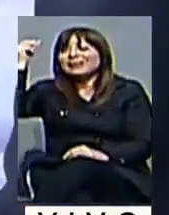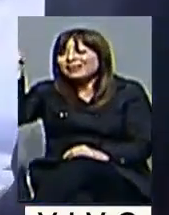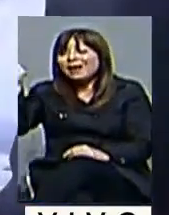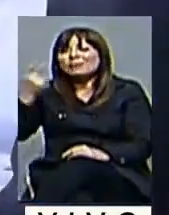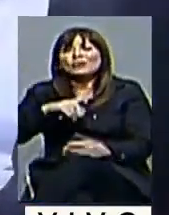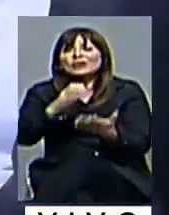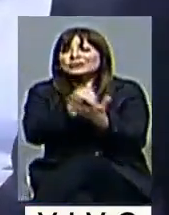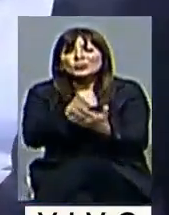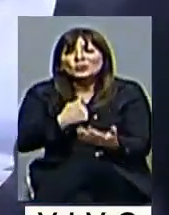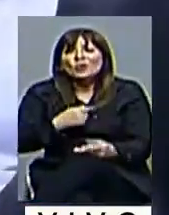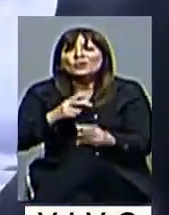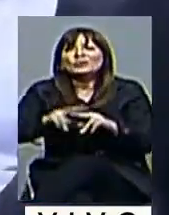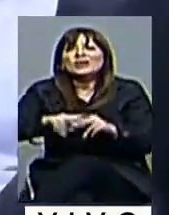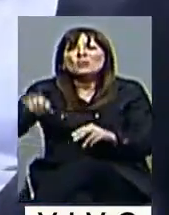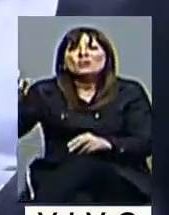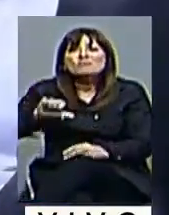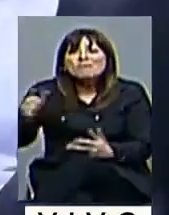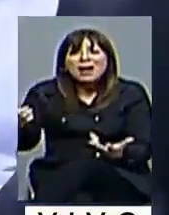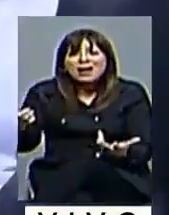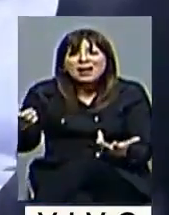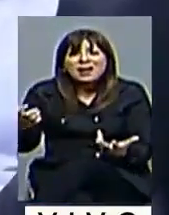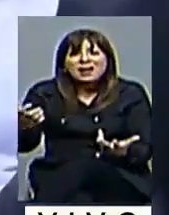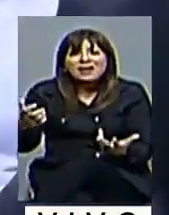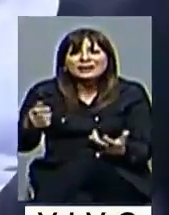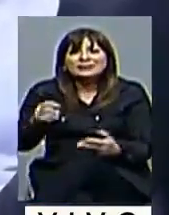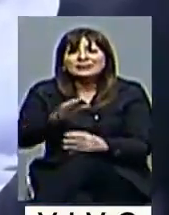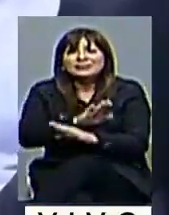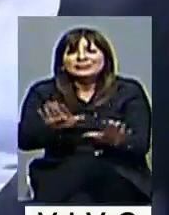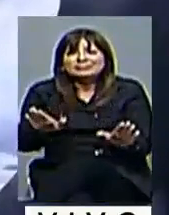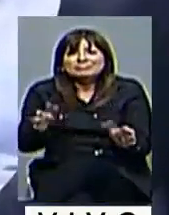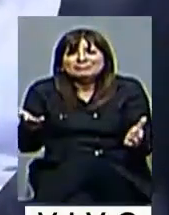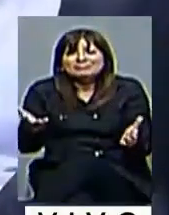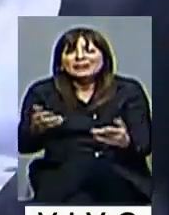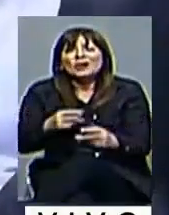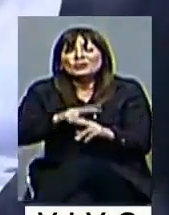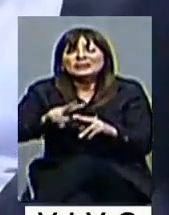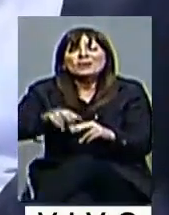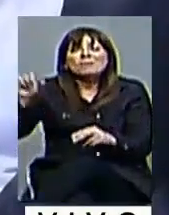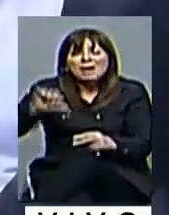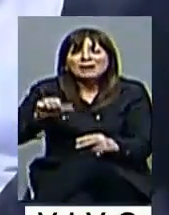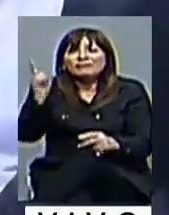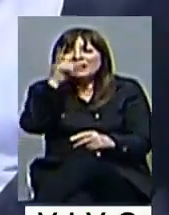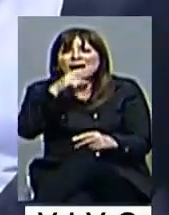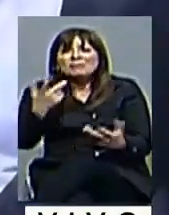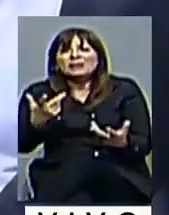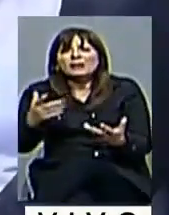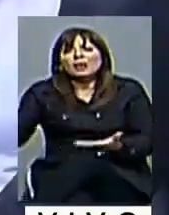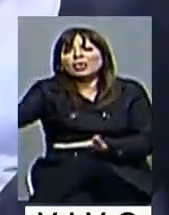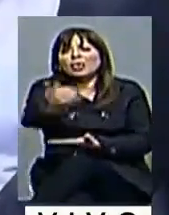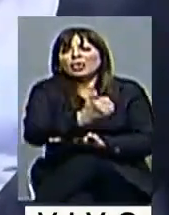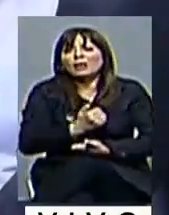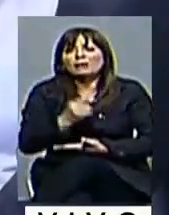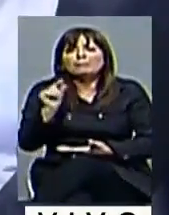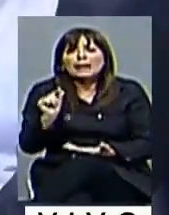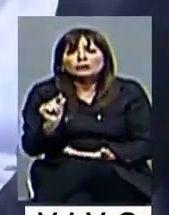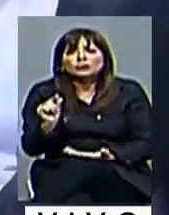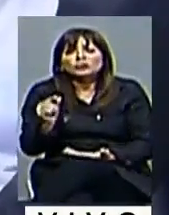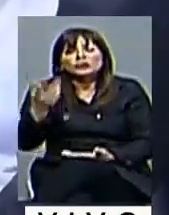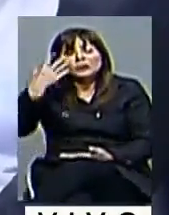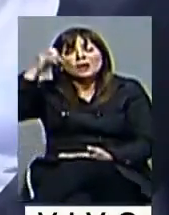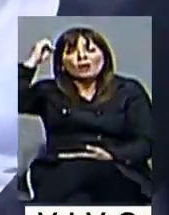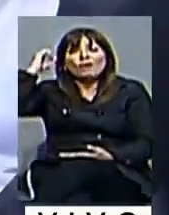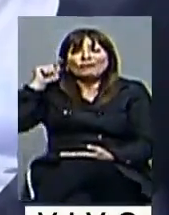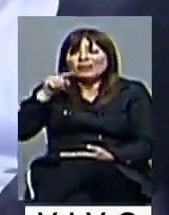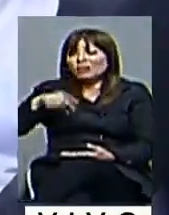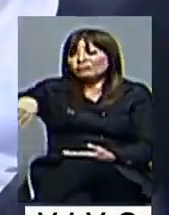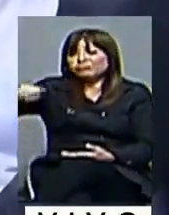mal que terminaron el capital ataca huyendo, un dicho muy antiguo. Lo hicieron mal y finalmente se recaudó menos, porque lo que se les olvidó es